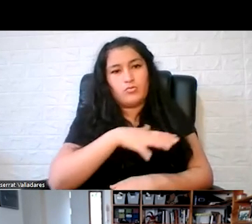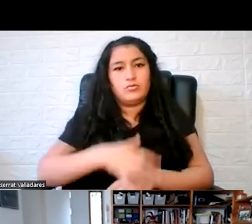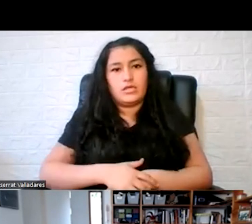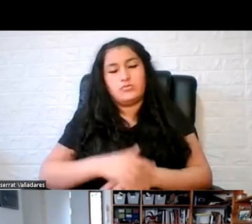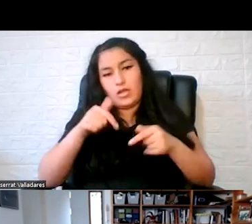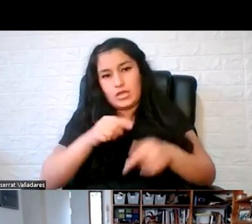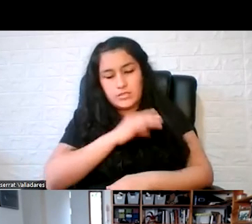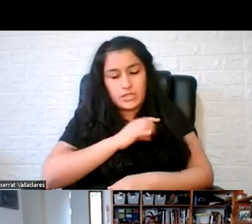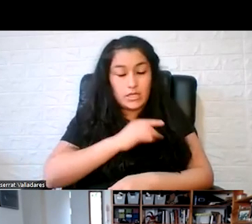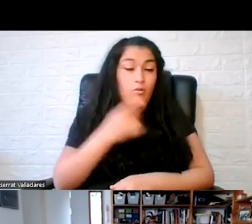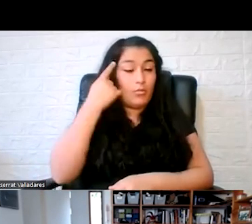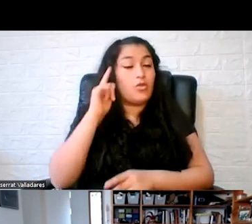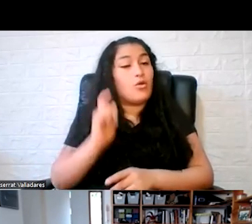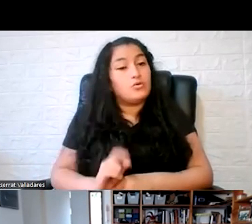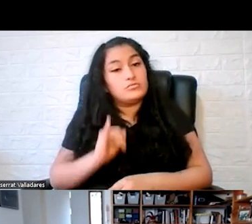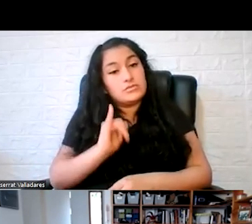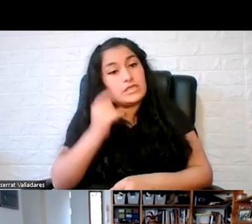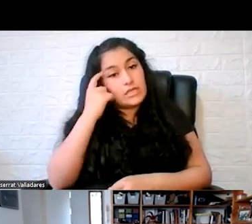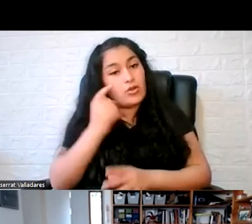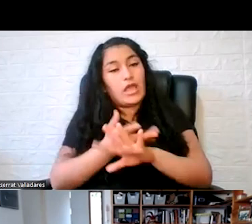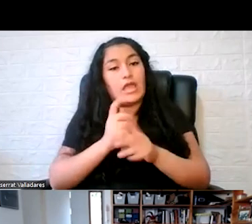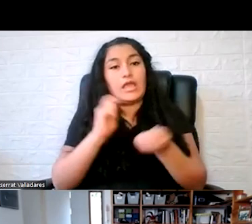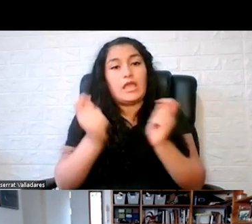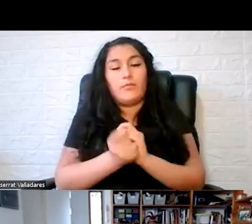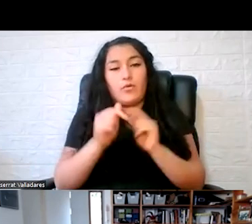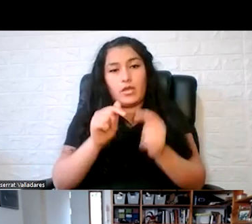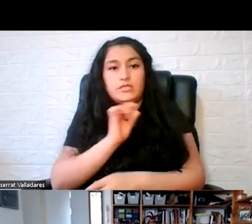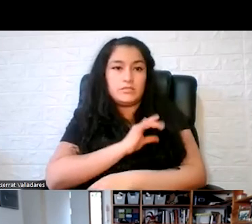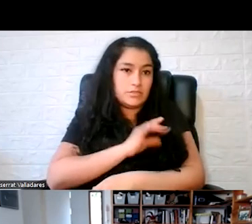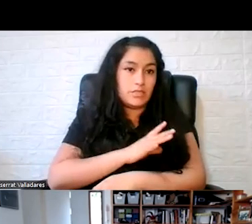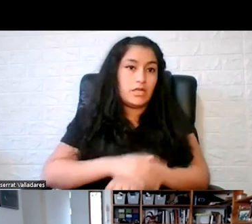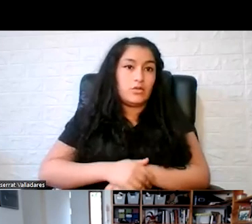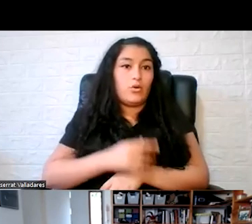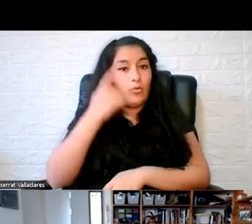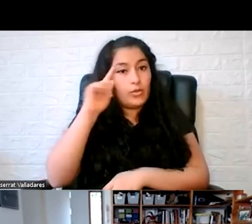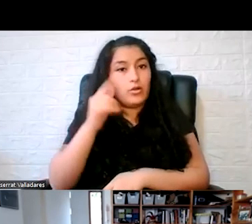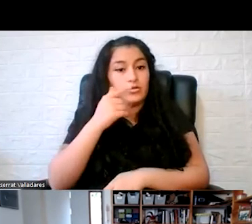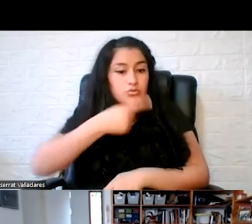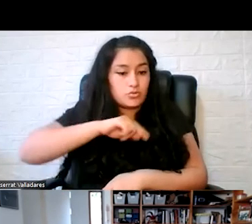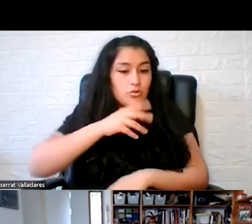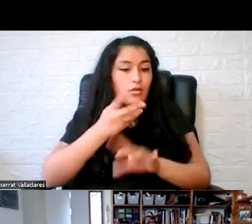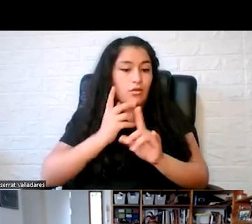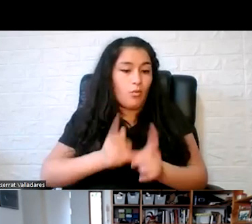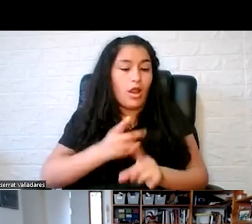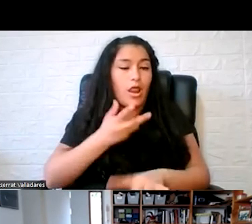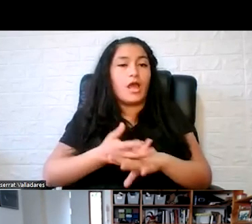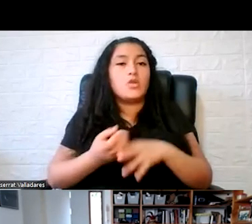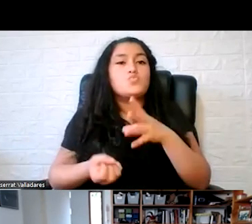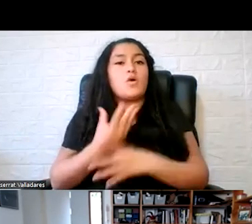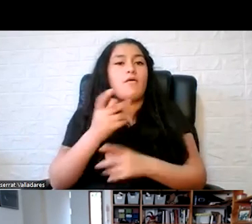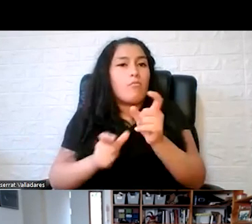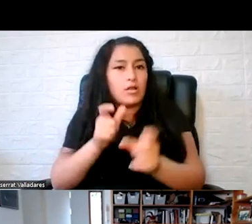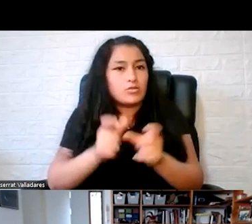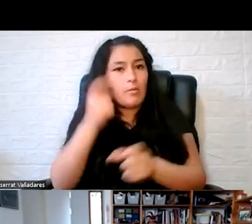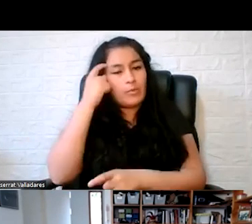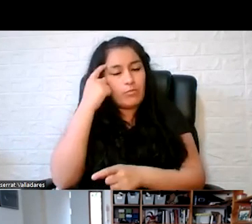chileno. Pero también creo que hay cambios, que también creo que hay una nueva generación, o que somos una nueva generación que estamos compartiendo nuevas formas de